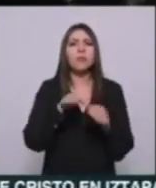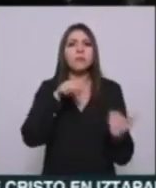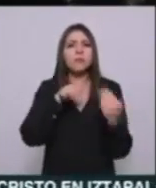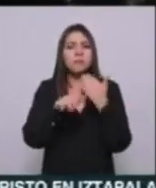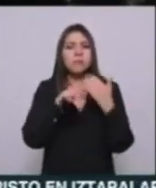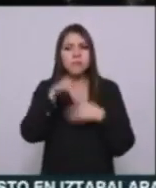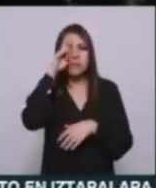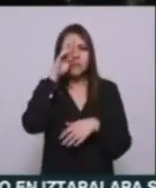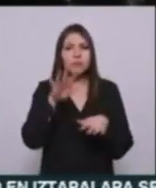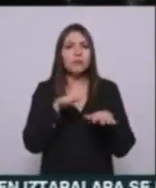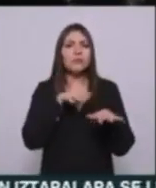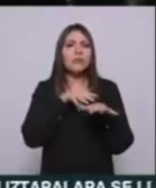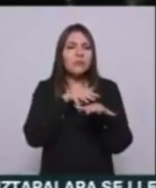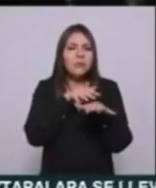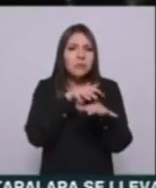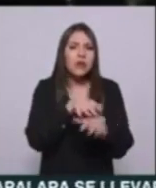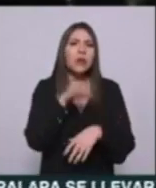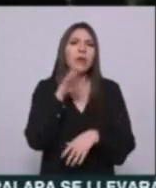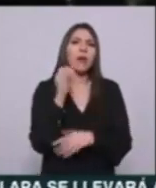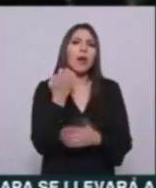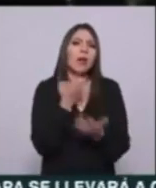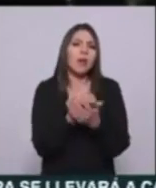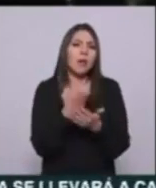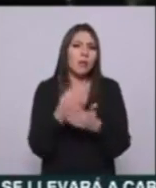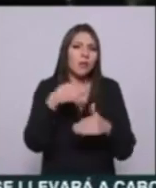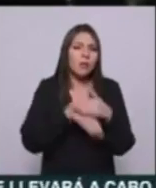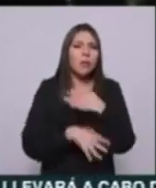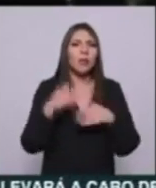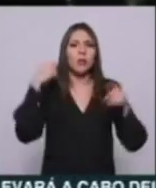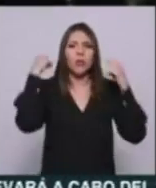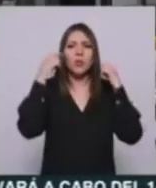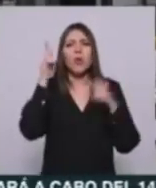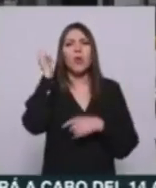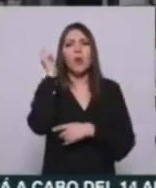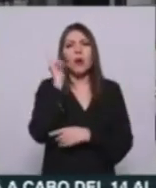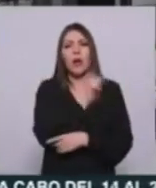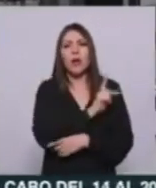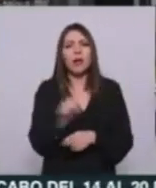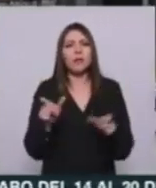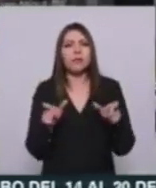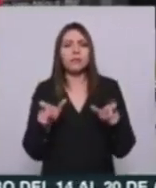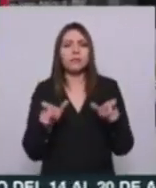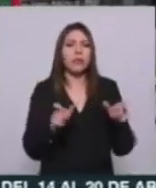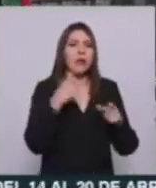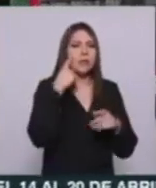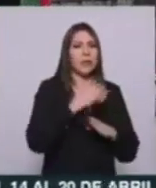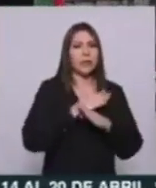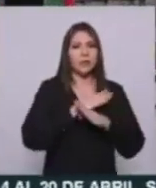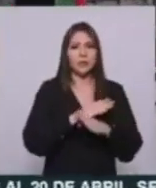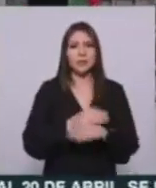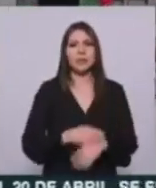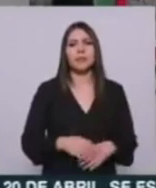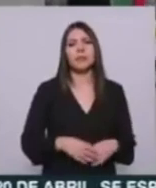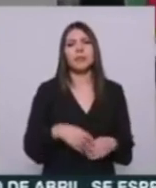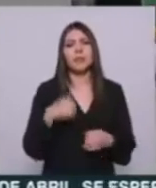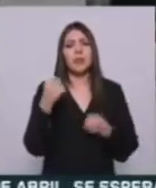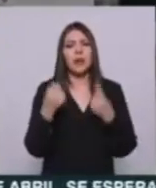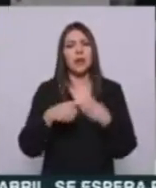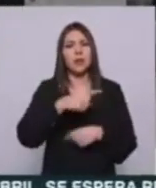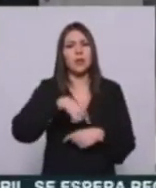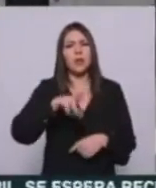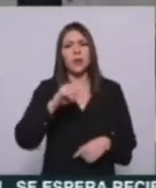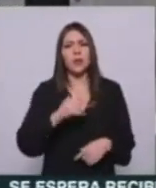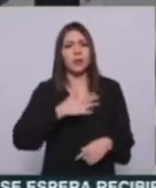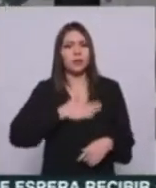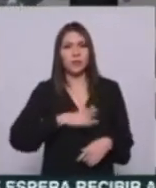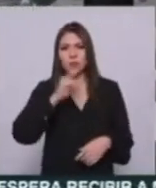afectación, el propio turismo. Ojalá se implementen operativos preventivos. Las inconformidades por parte de los grupos disidentes